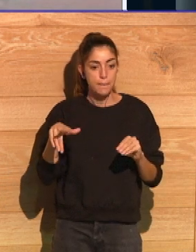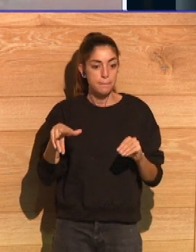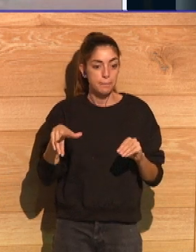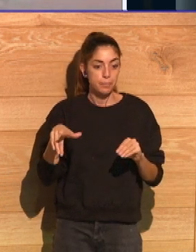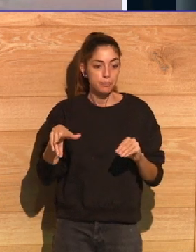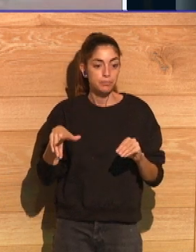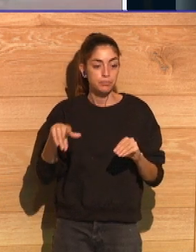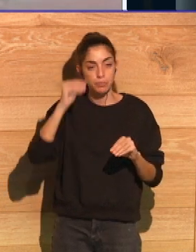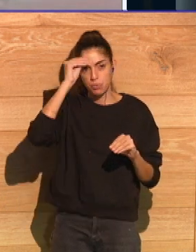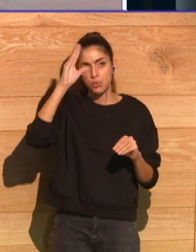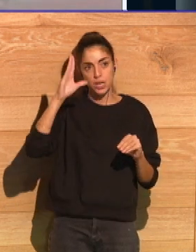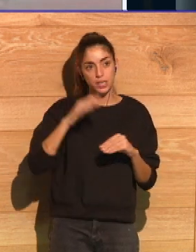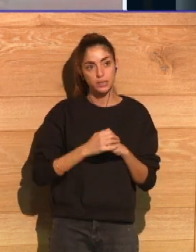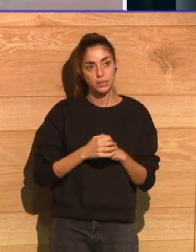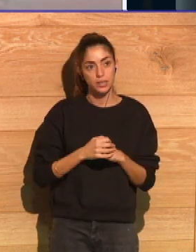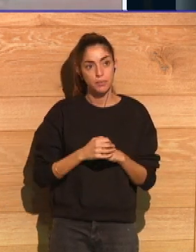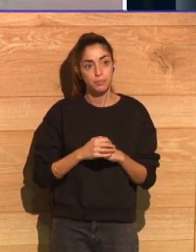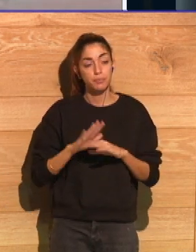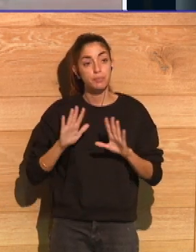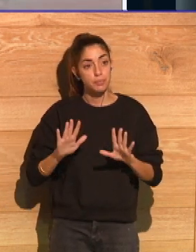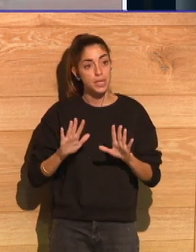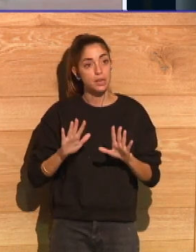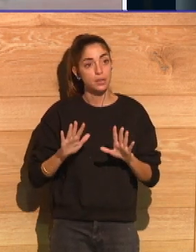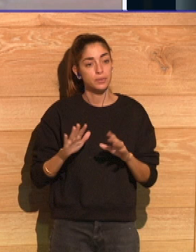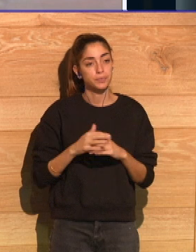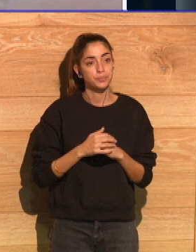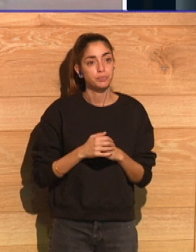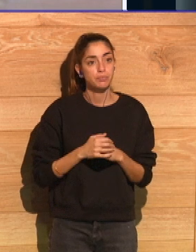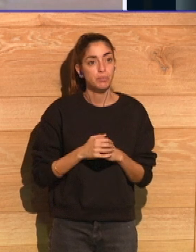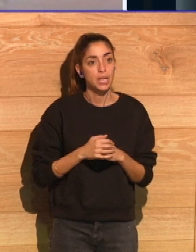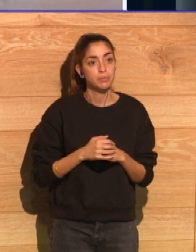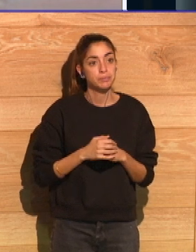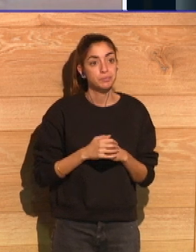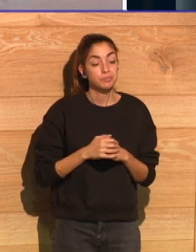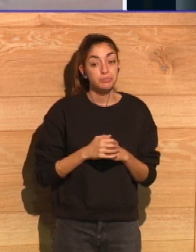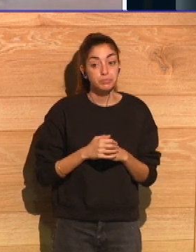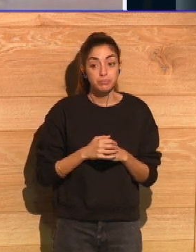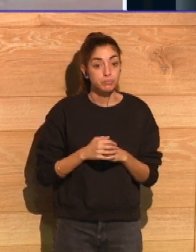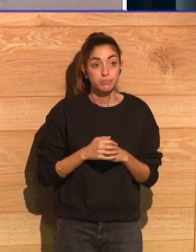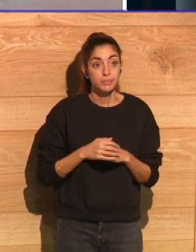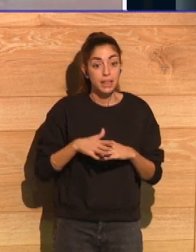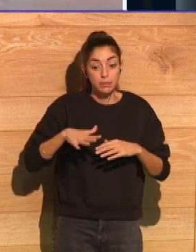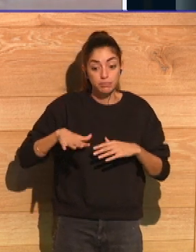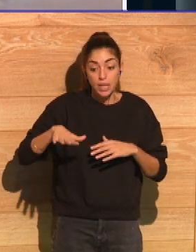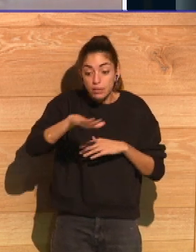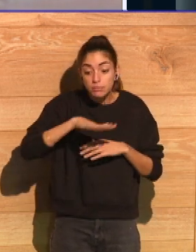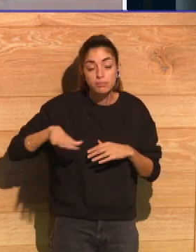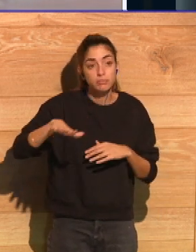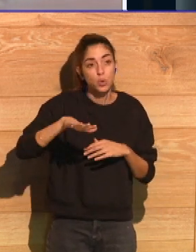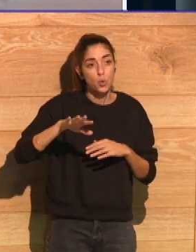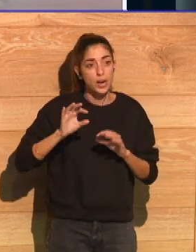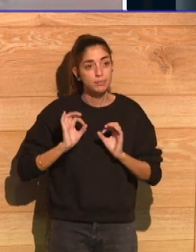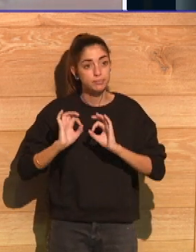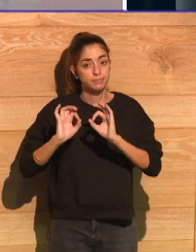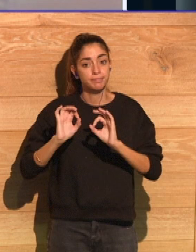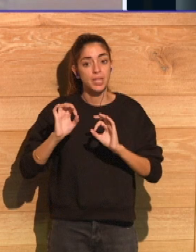Y esto se hizo difícil para ella de alguna manera, porque no había ningún sitio, ninguna función para una